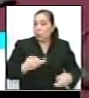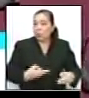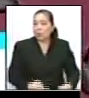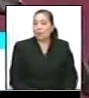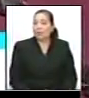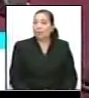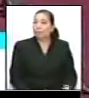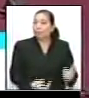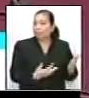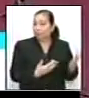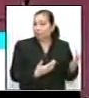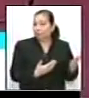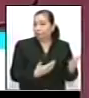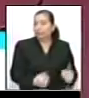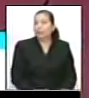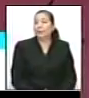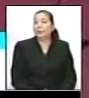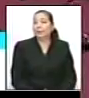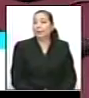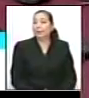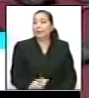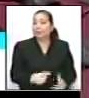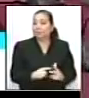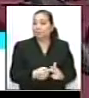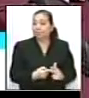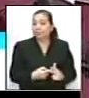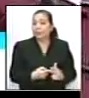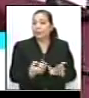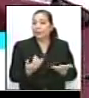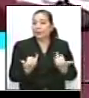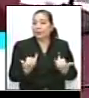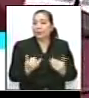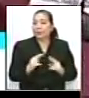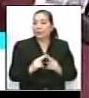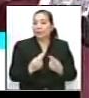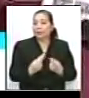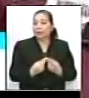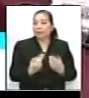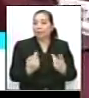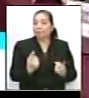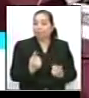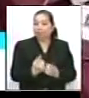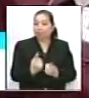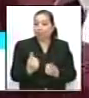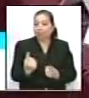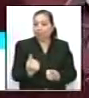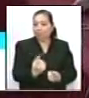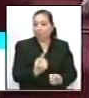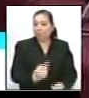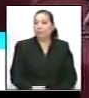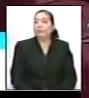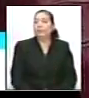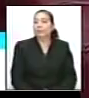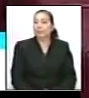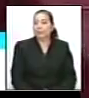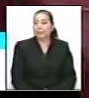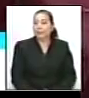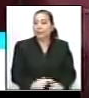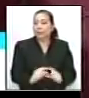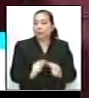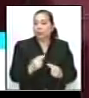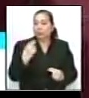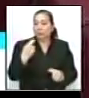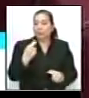a la espera, entonces, de que se dé inicio a esta sesión. Ya se encuentran los congresistas representantes de las diversas